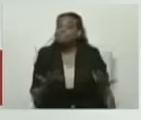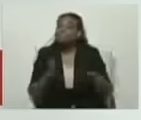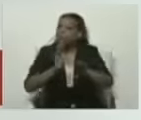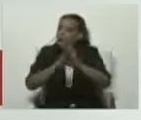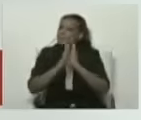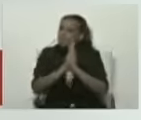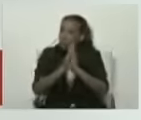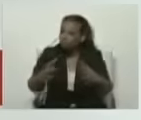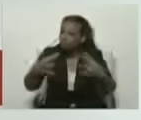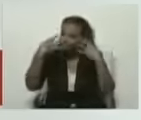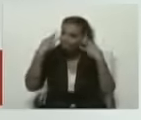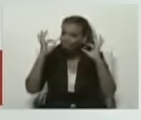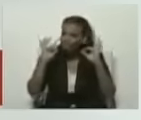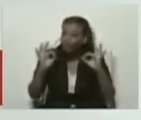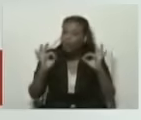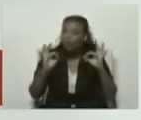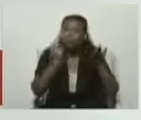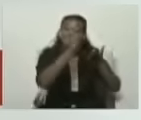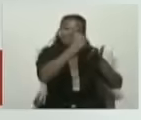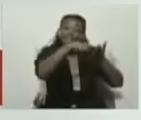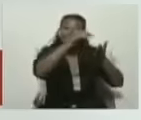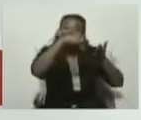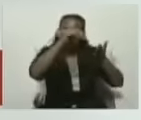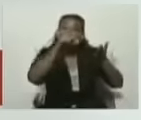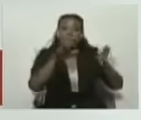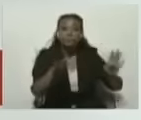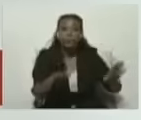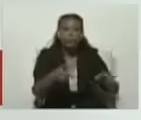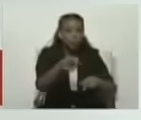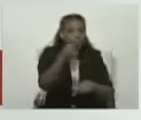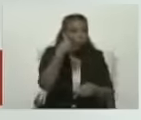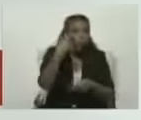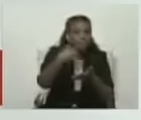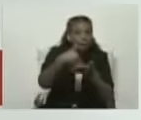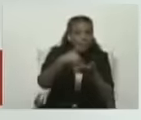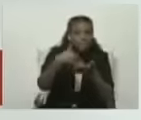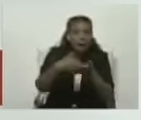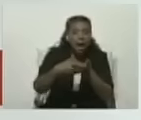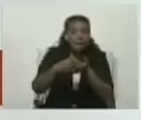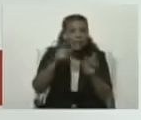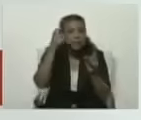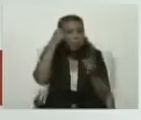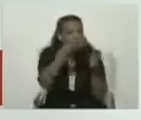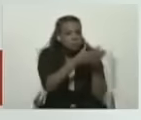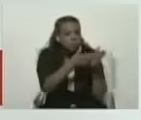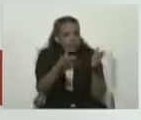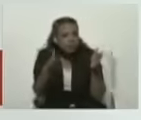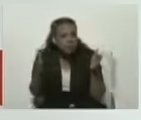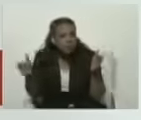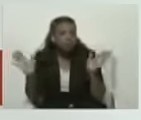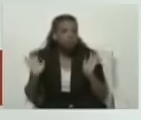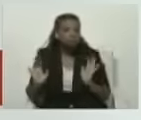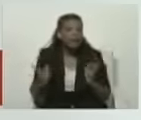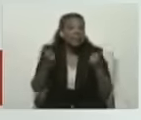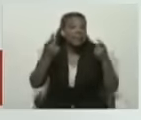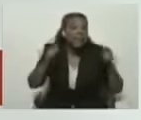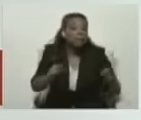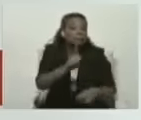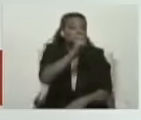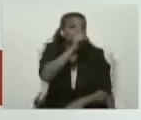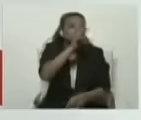por favor le tomen el pulso a lo que está pasando en estos días. Han tratado de